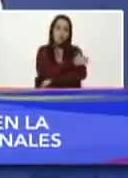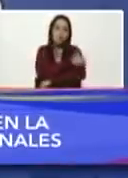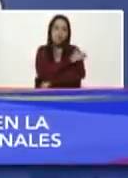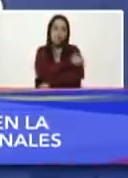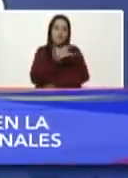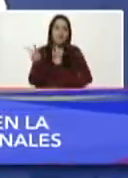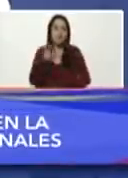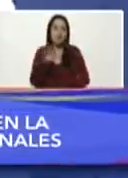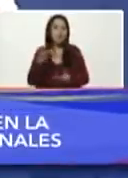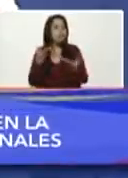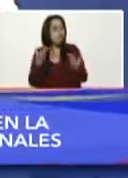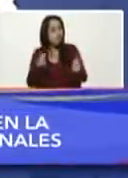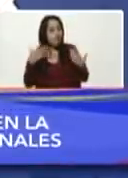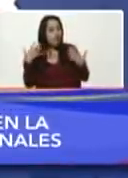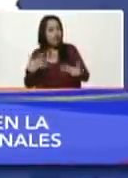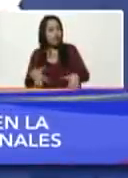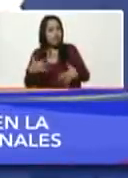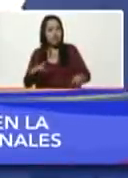Eso es mucho trabajo.